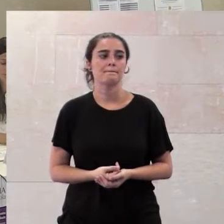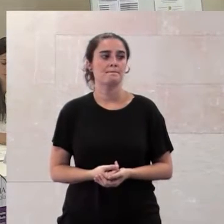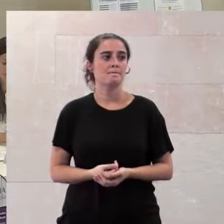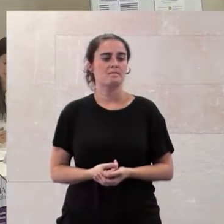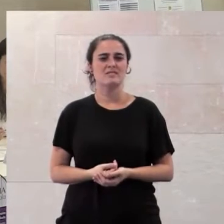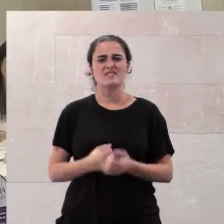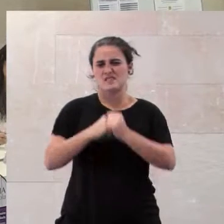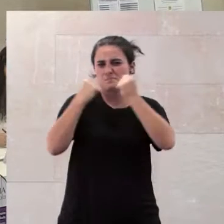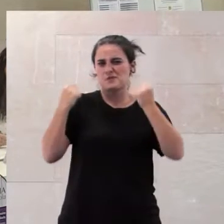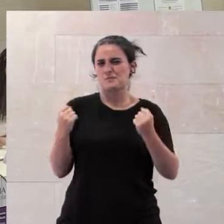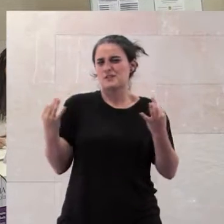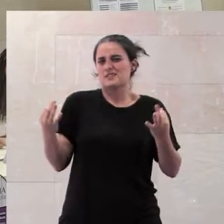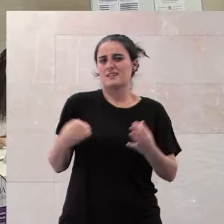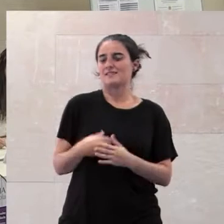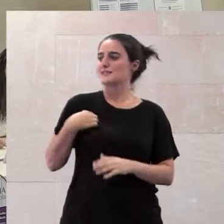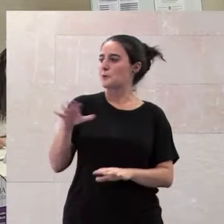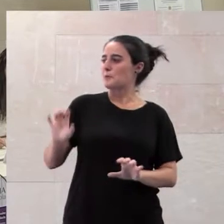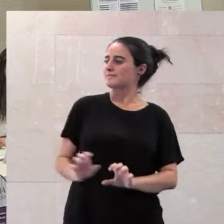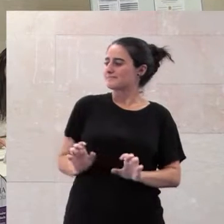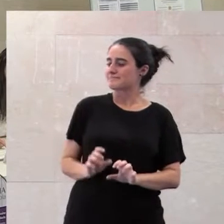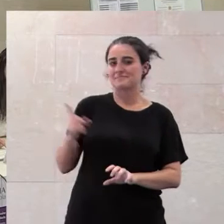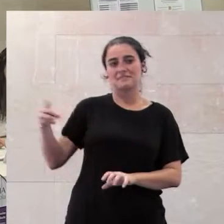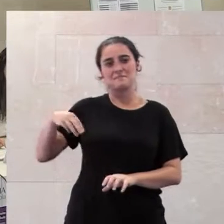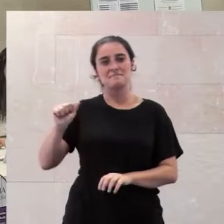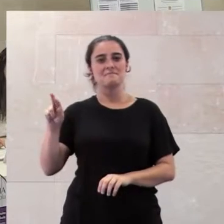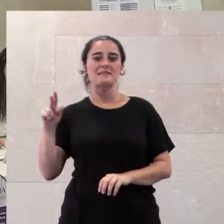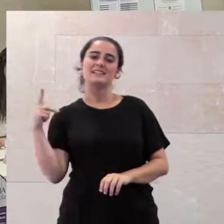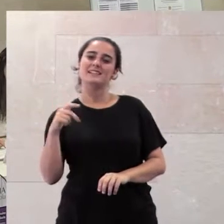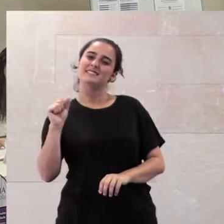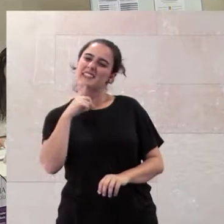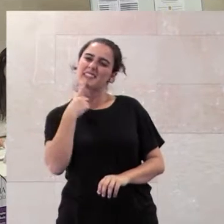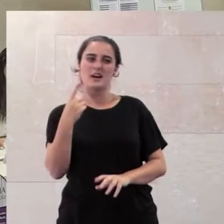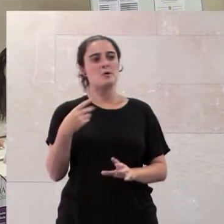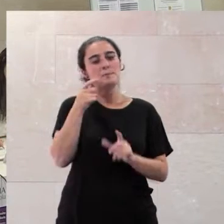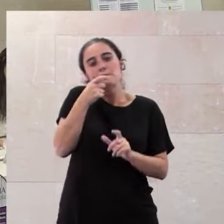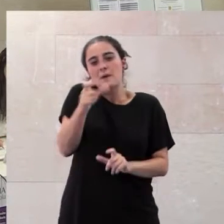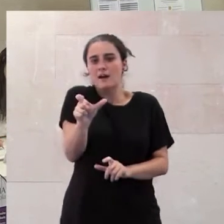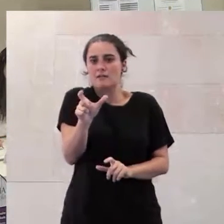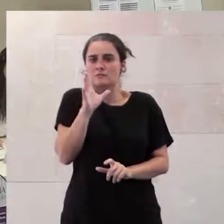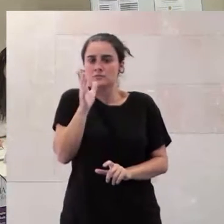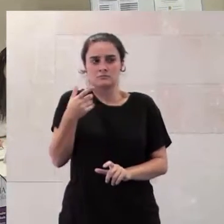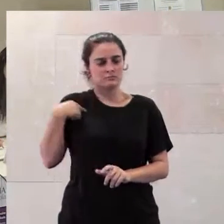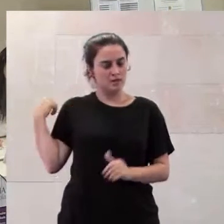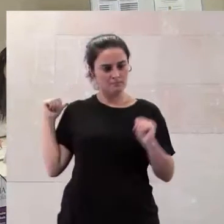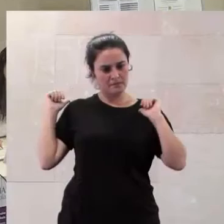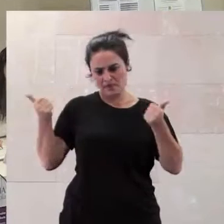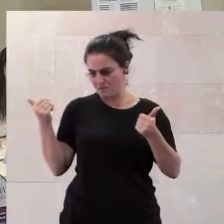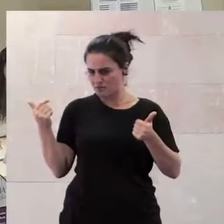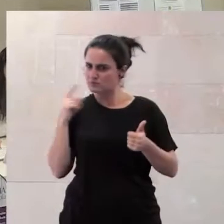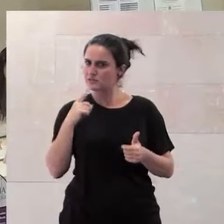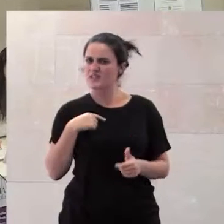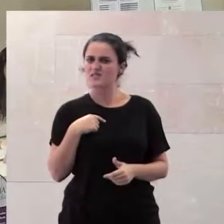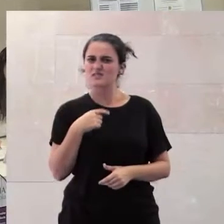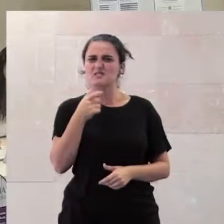¿Y qué es eso del empoderamiento? Me reía cuando Merche comentaba lo de la palabra, porque a nosotras al inicio nos pasaba que llamaban y pues algunas